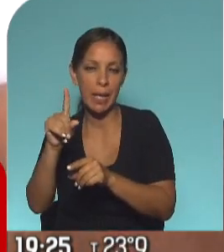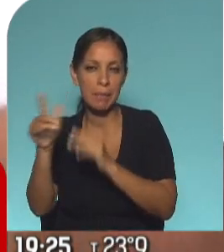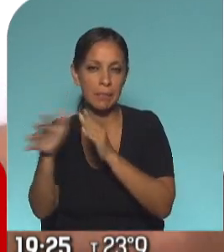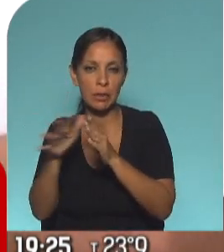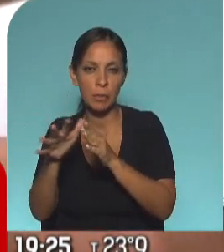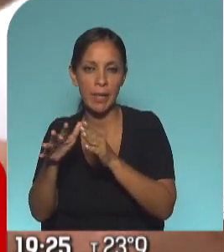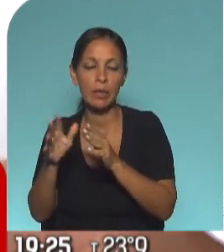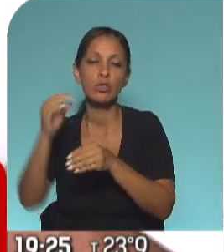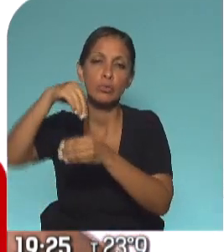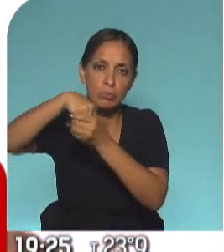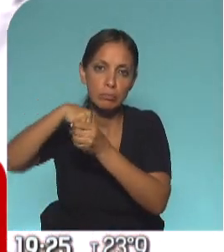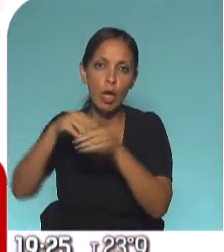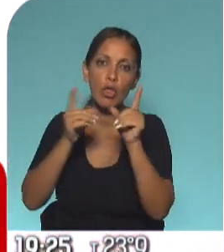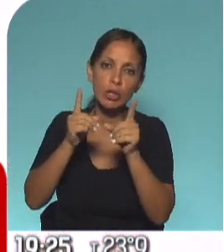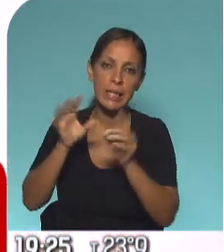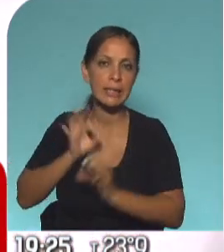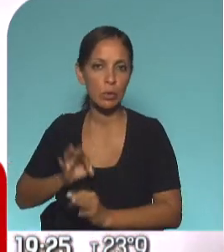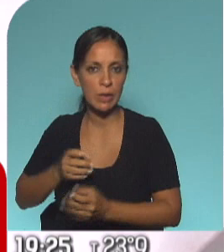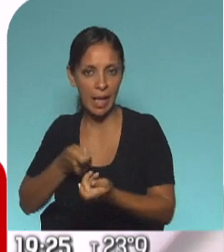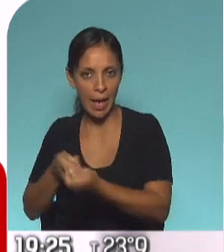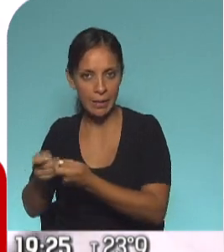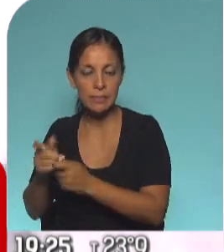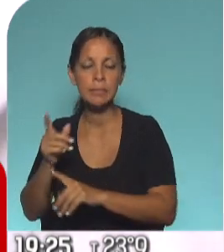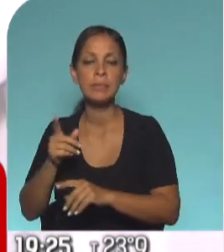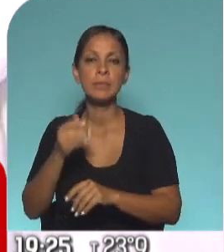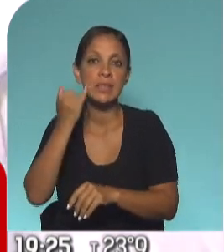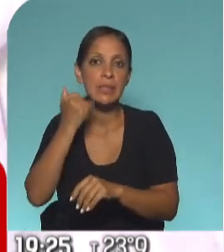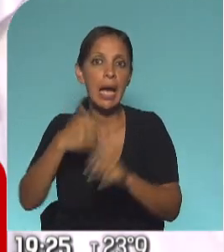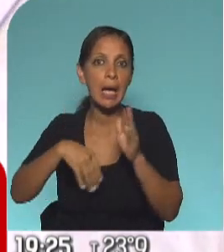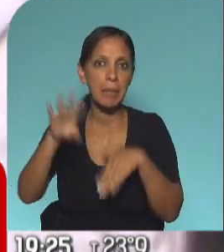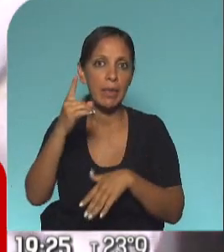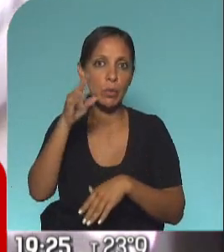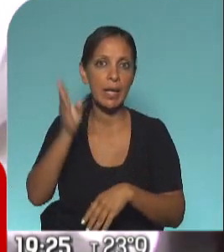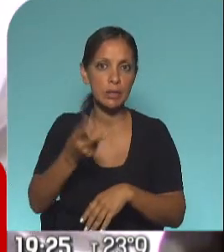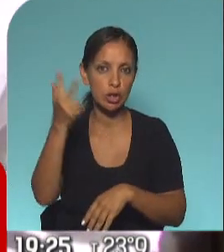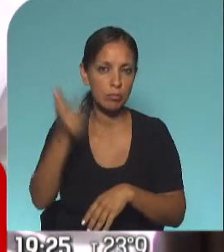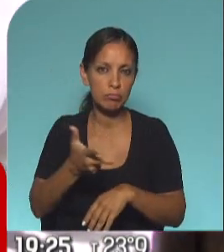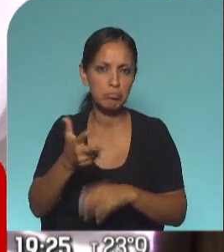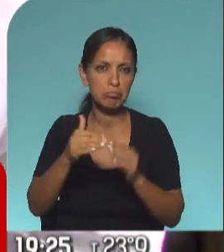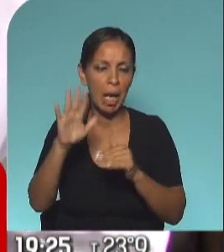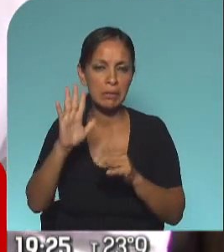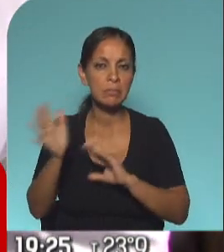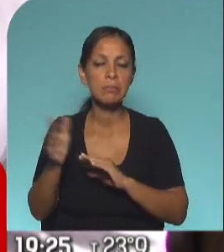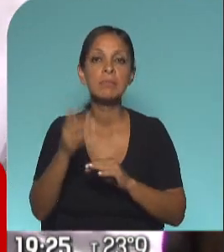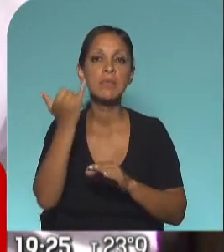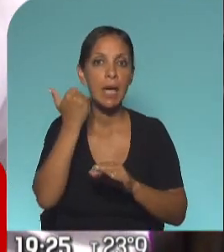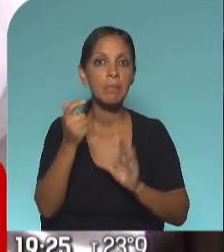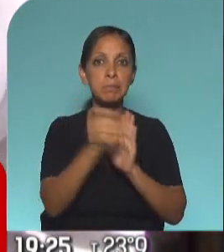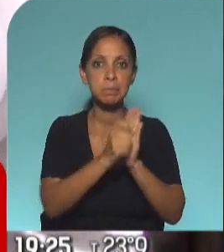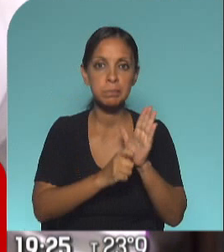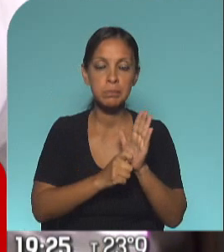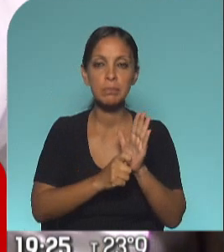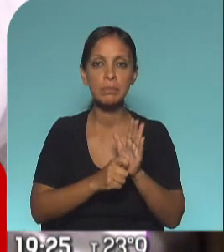docentes y auxiliares, ¿no? Así que ya tenemos más de un tercio, o un tercio prácticamente que ya se ha notado, y se